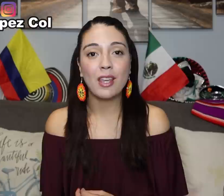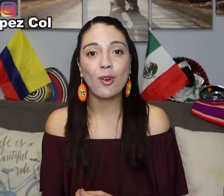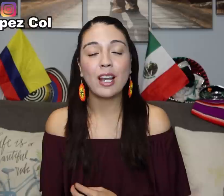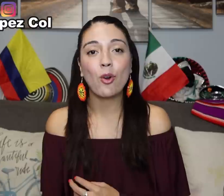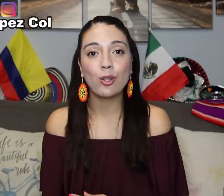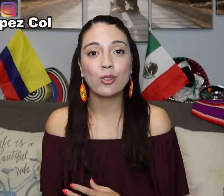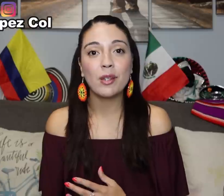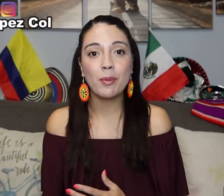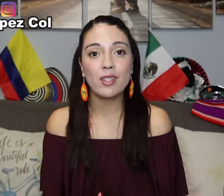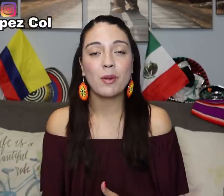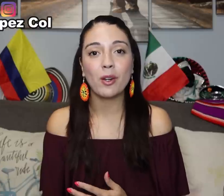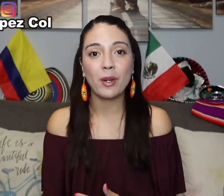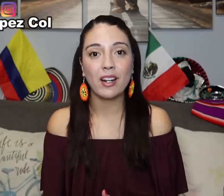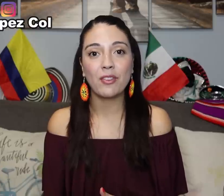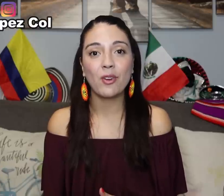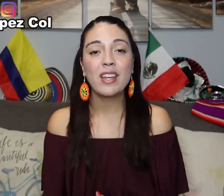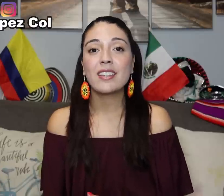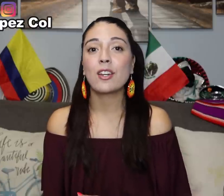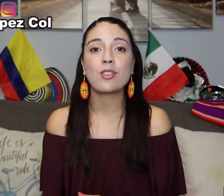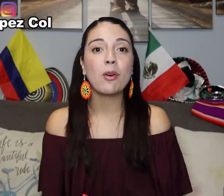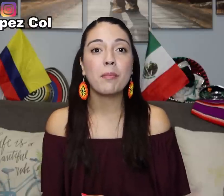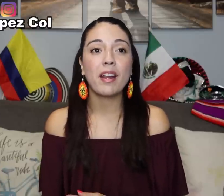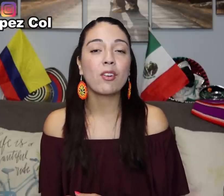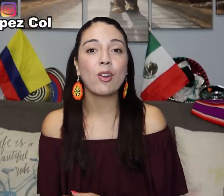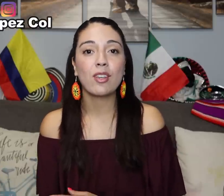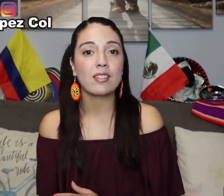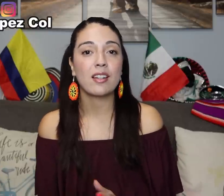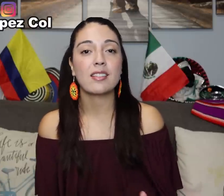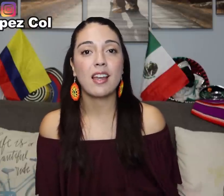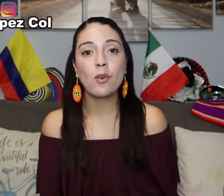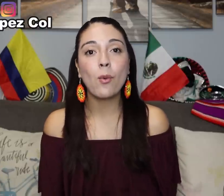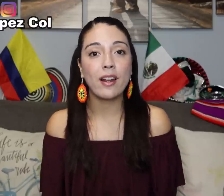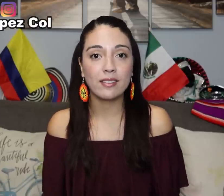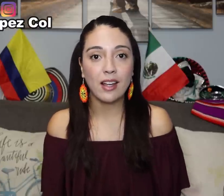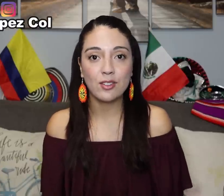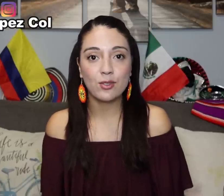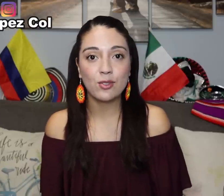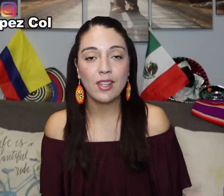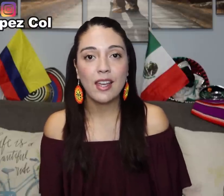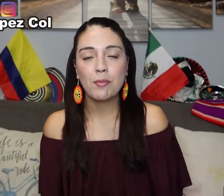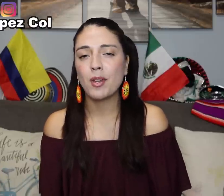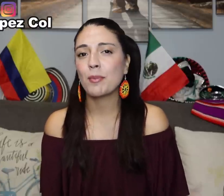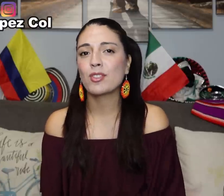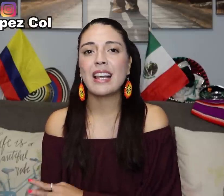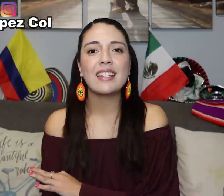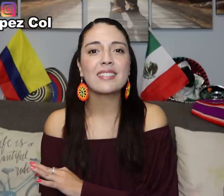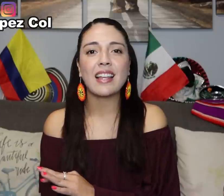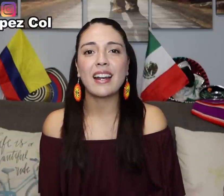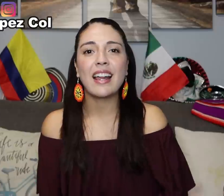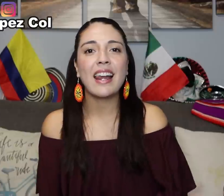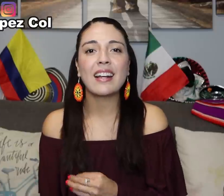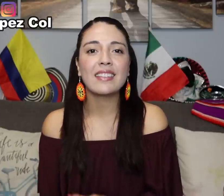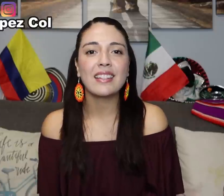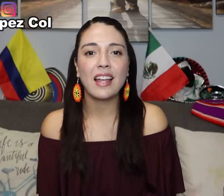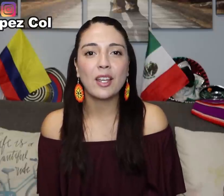por México en el corto tiempo que lleva gobernando, que no se comparan con lo que hacían hace 40 años. Podemos